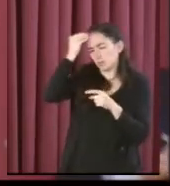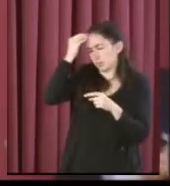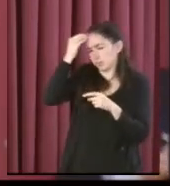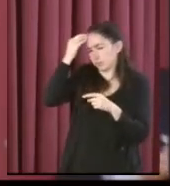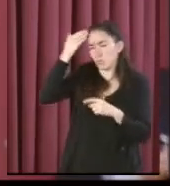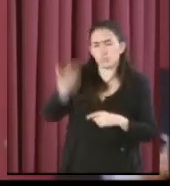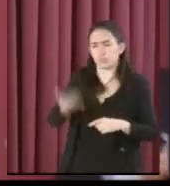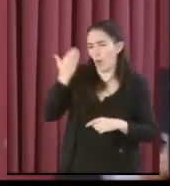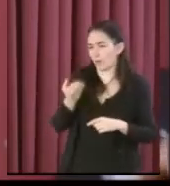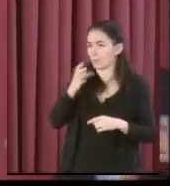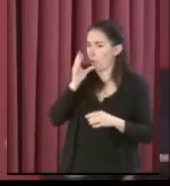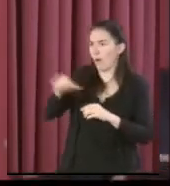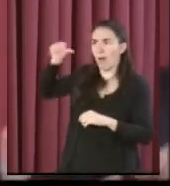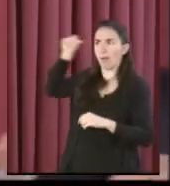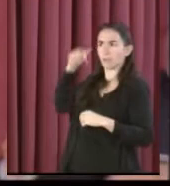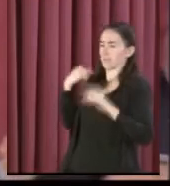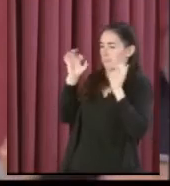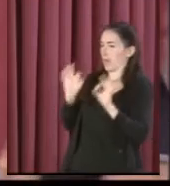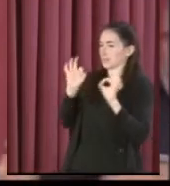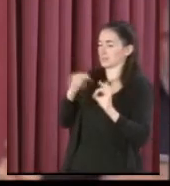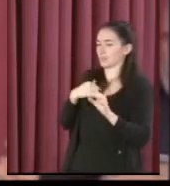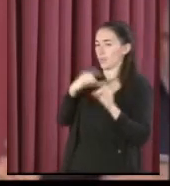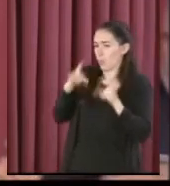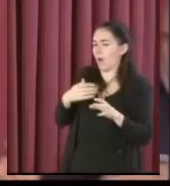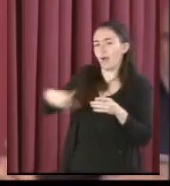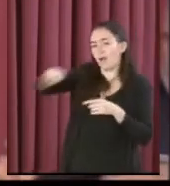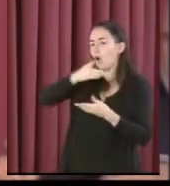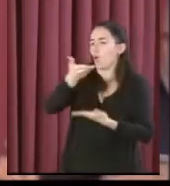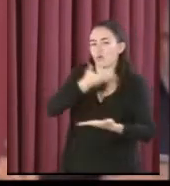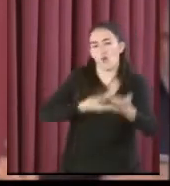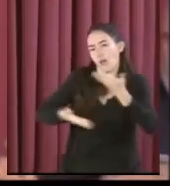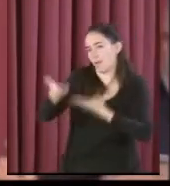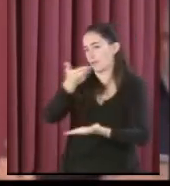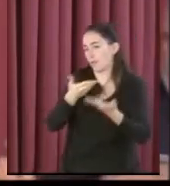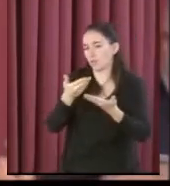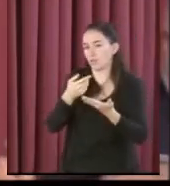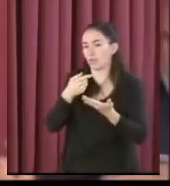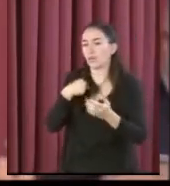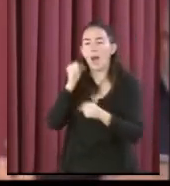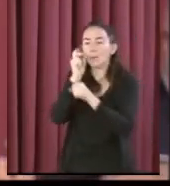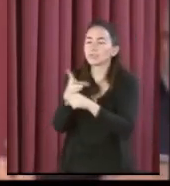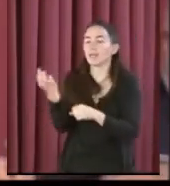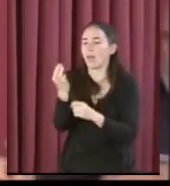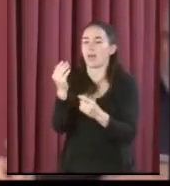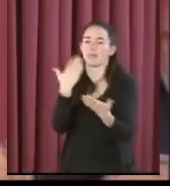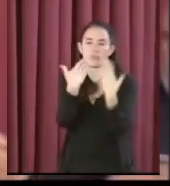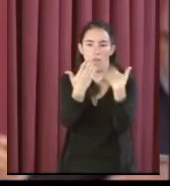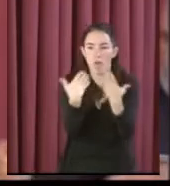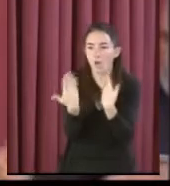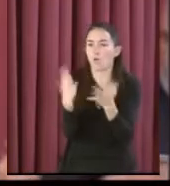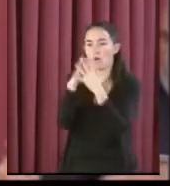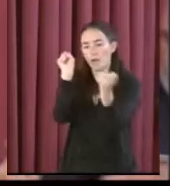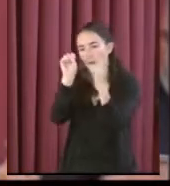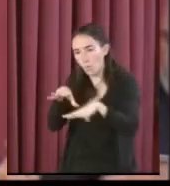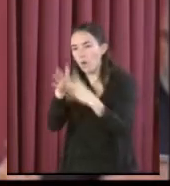nuestra concepción de la política en un entorno también colaborativo. La apuesta por el diálogo, el consenso y la colaboración